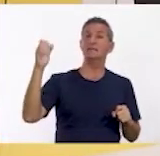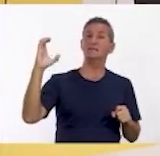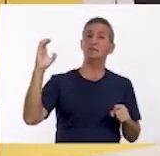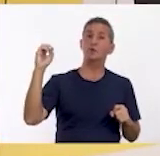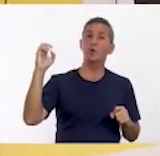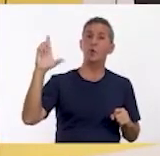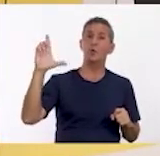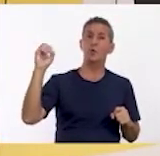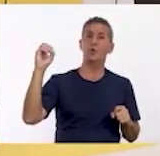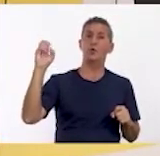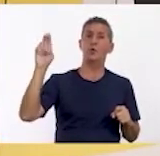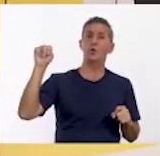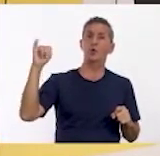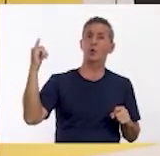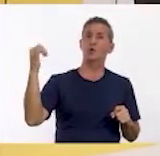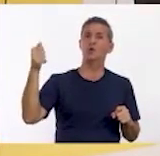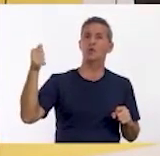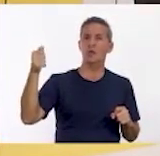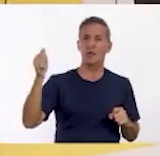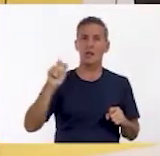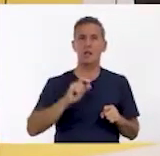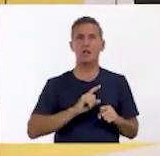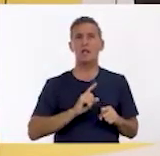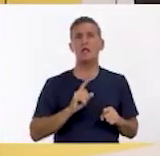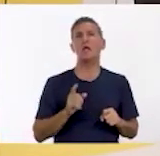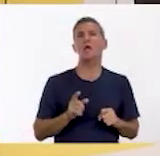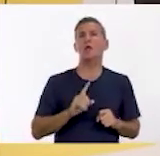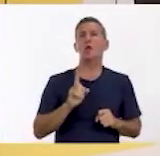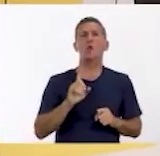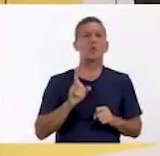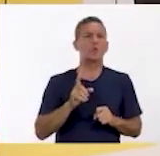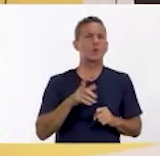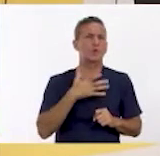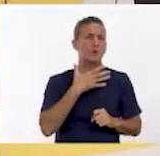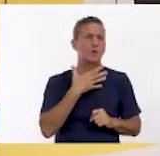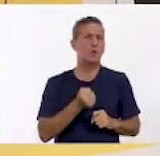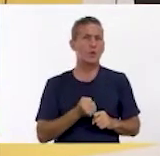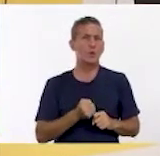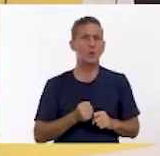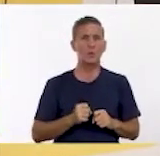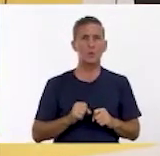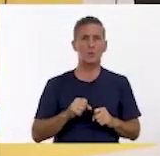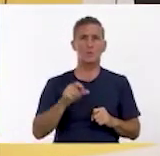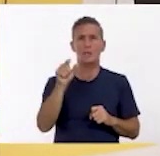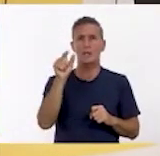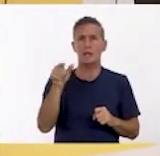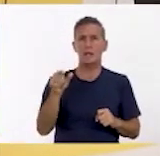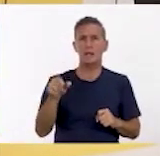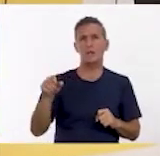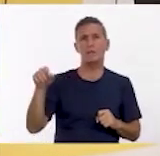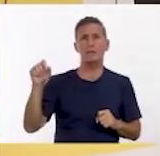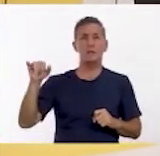por la independencia de los pueblos, la rebeldía de los pueblos, lo que no les gusta a los imperialistas, porque quieren lo contrario, mantener los